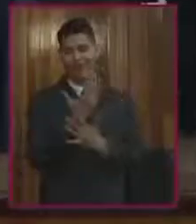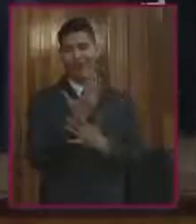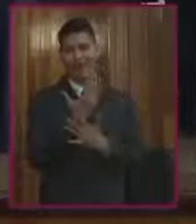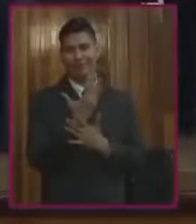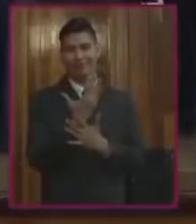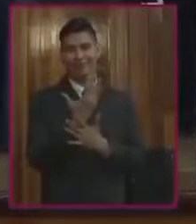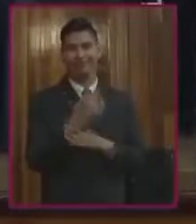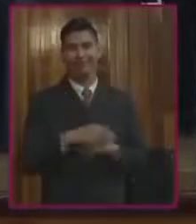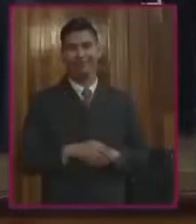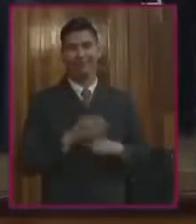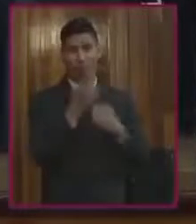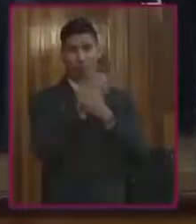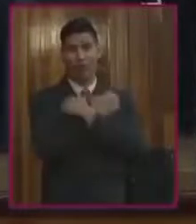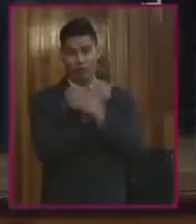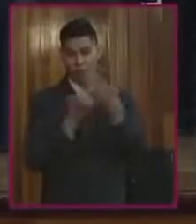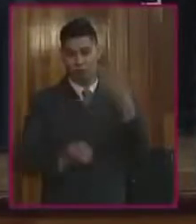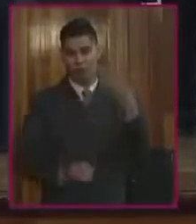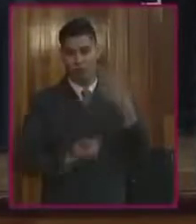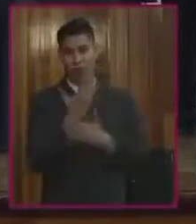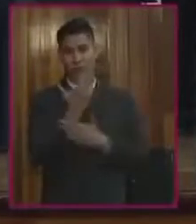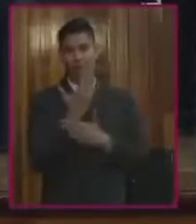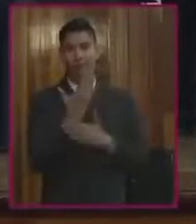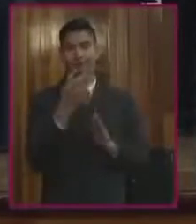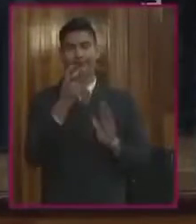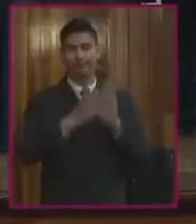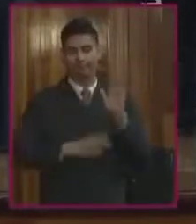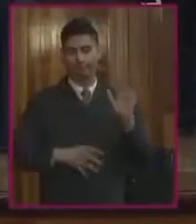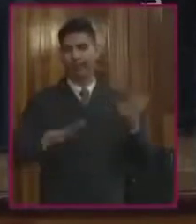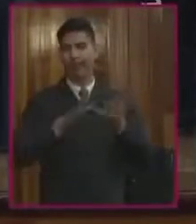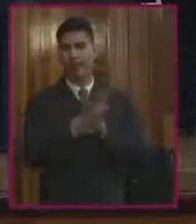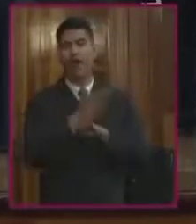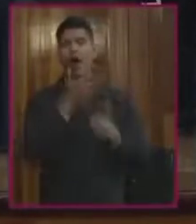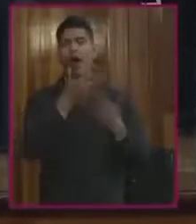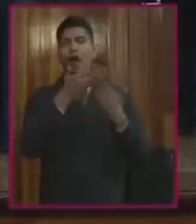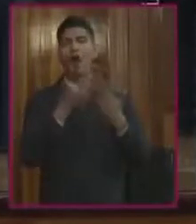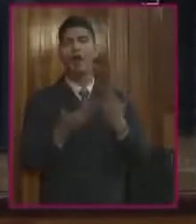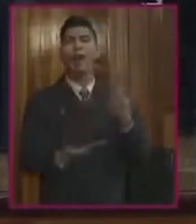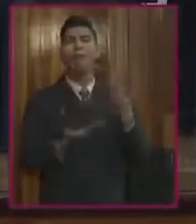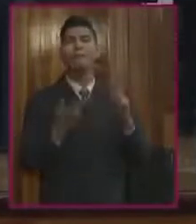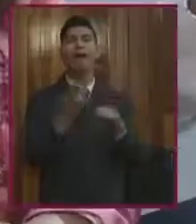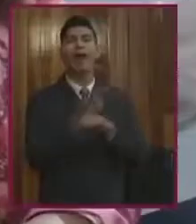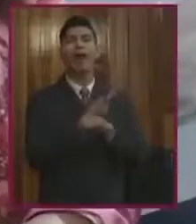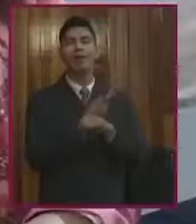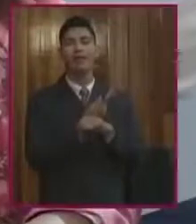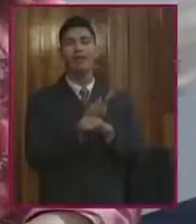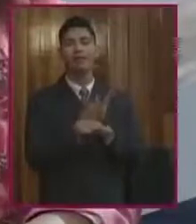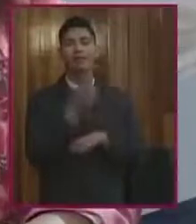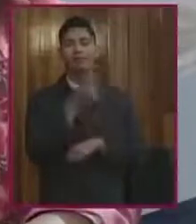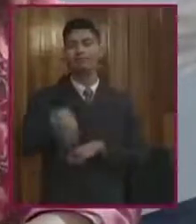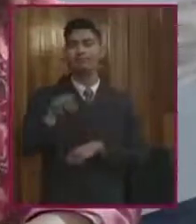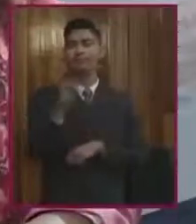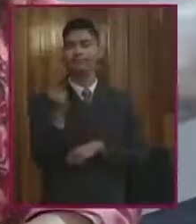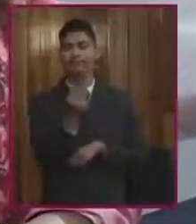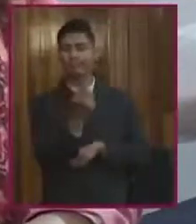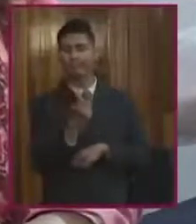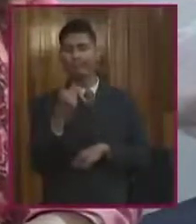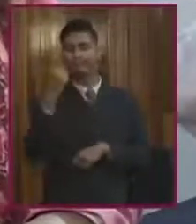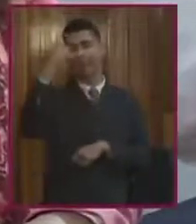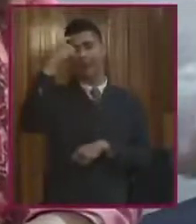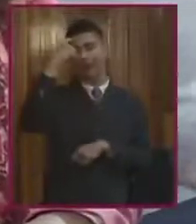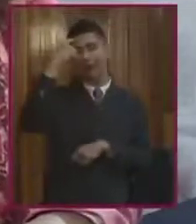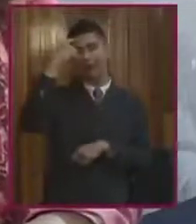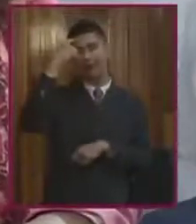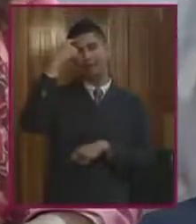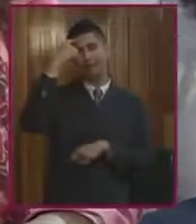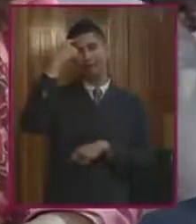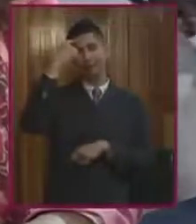hace en la práctica, se hace en la acción. Entonces, es el momento, claro que ahorita esta reflexión es una primera